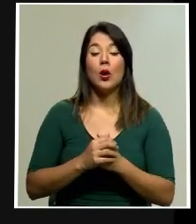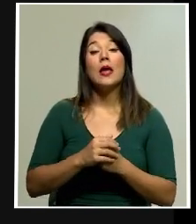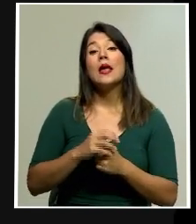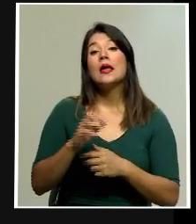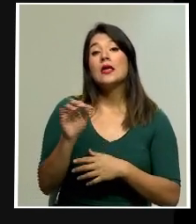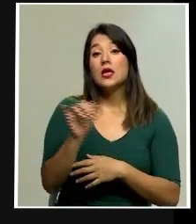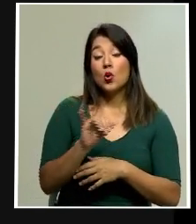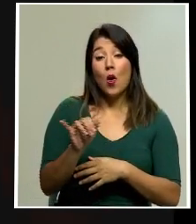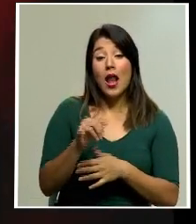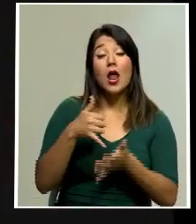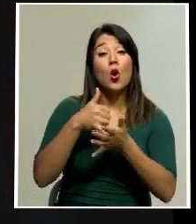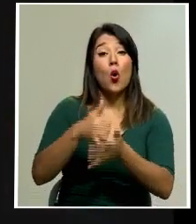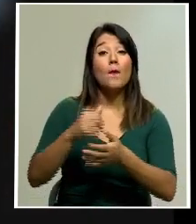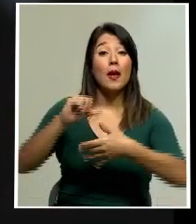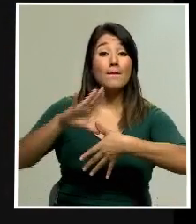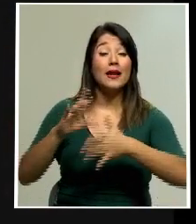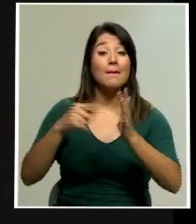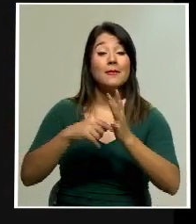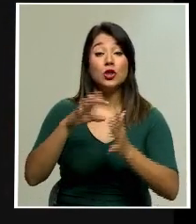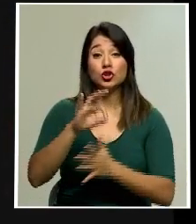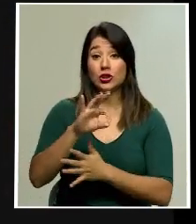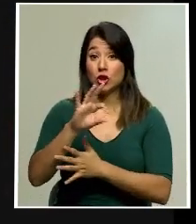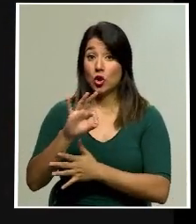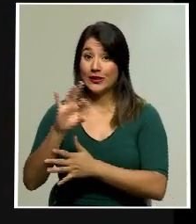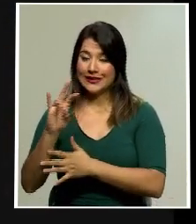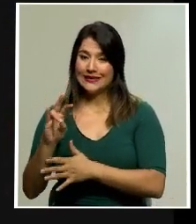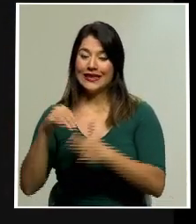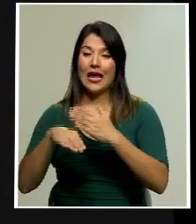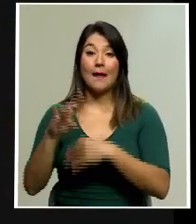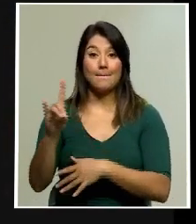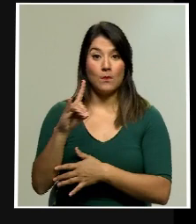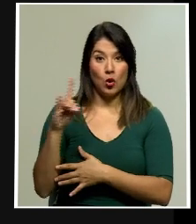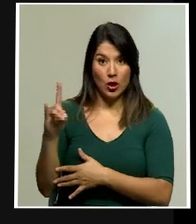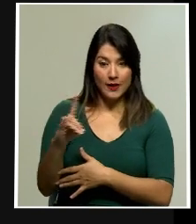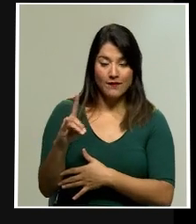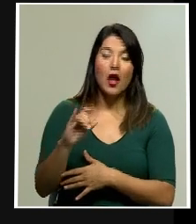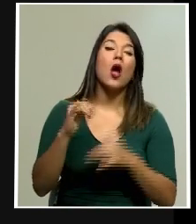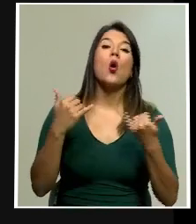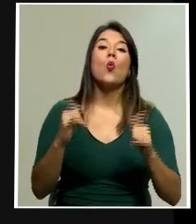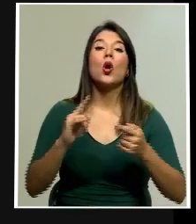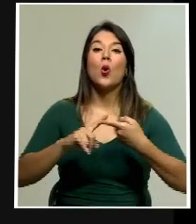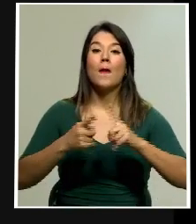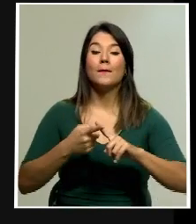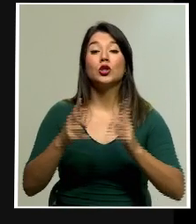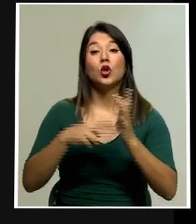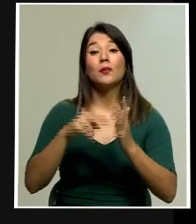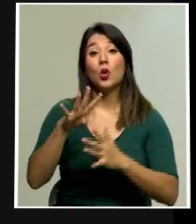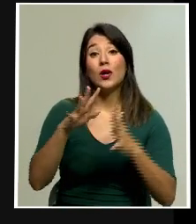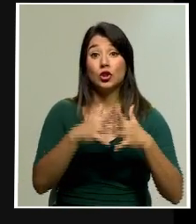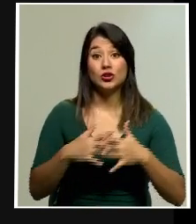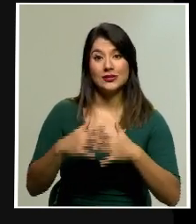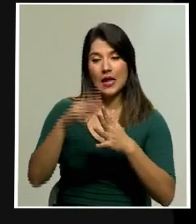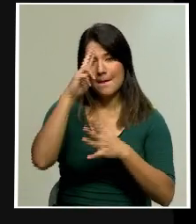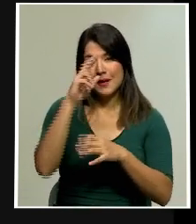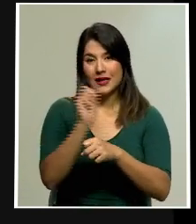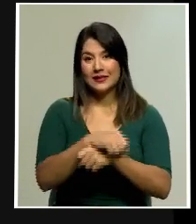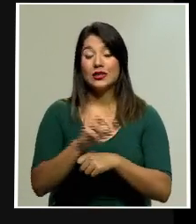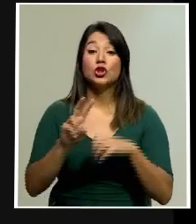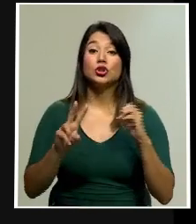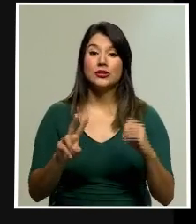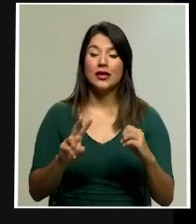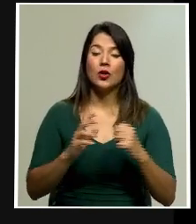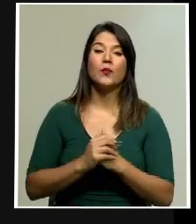marcador en la Copa América de 1997 en Bolivia. En un amistoso en el 2004 en Estados Unidos, México nos ganó